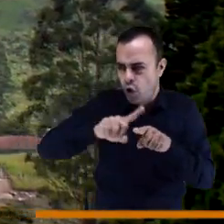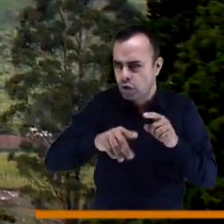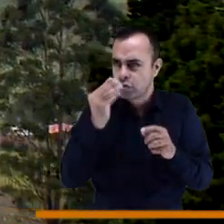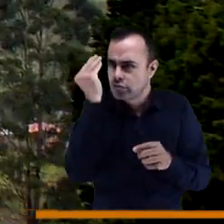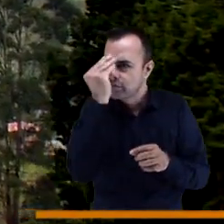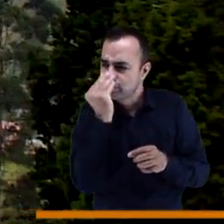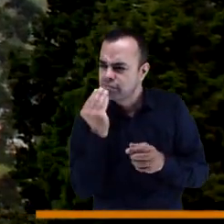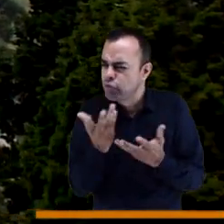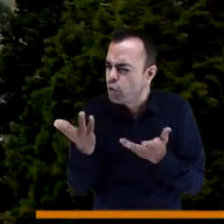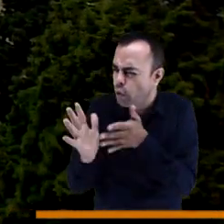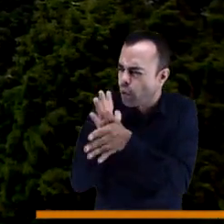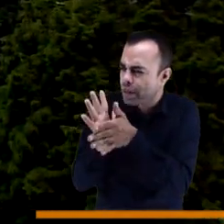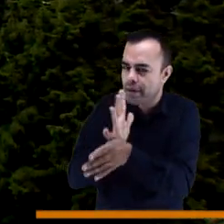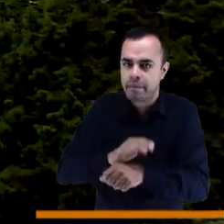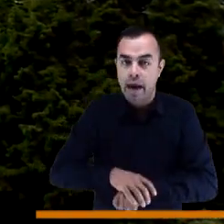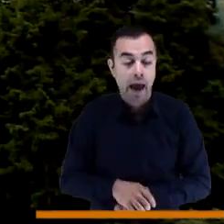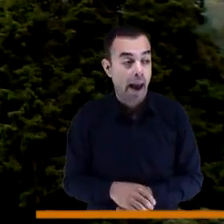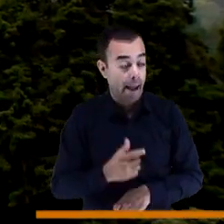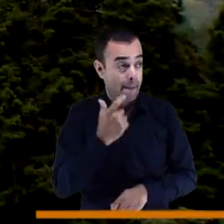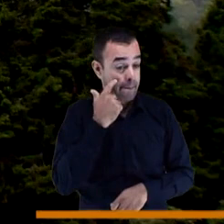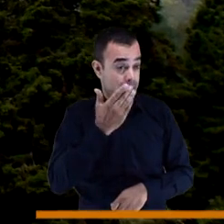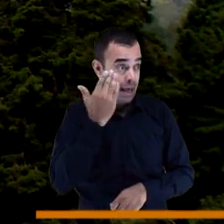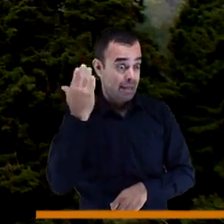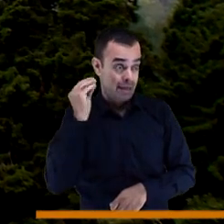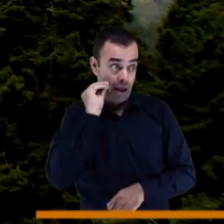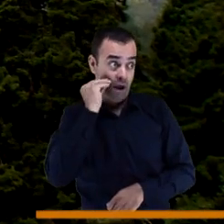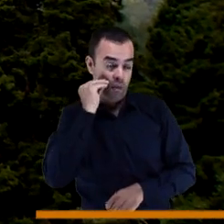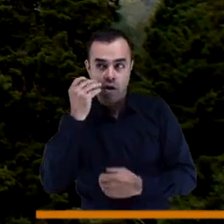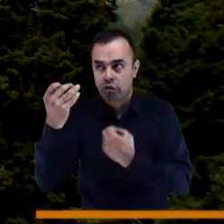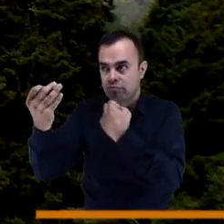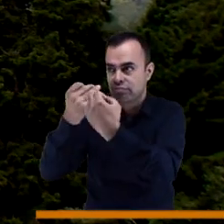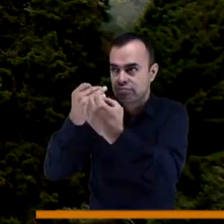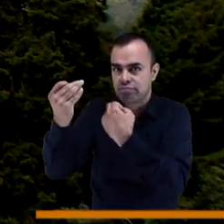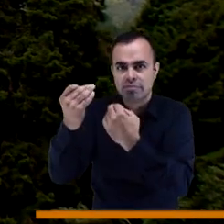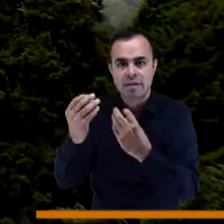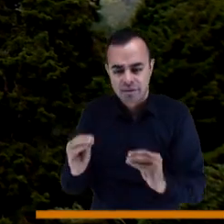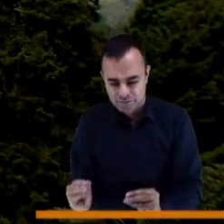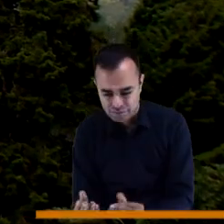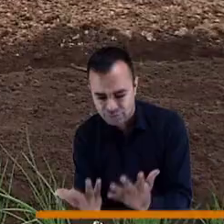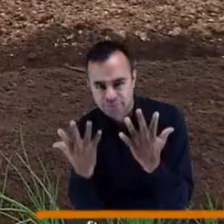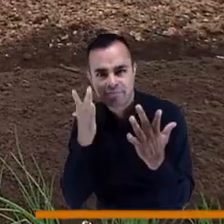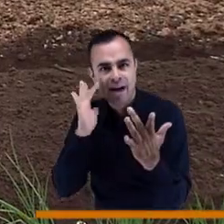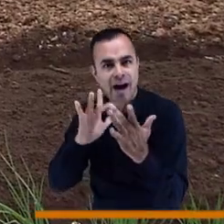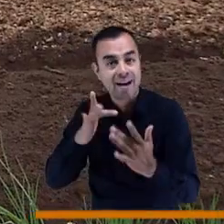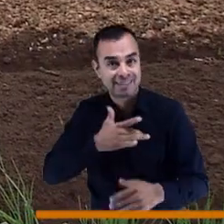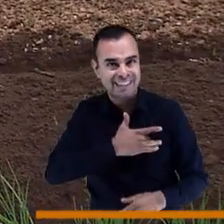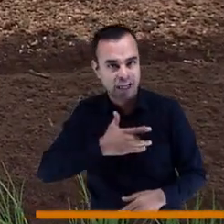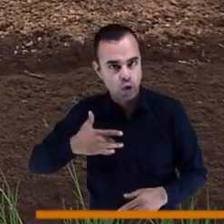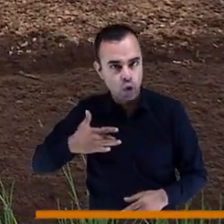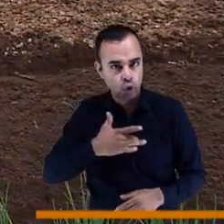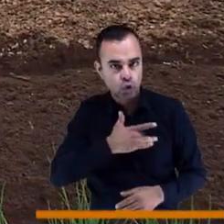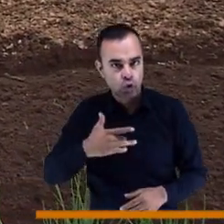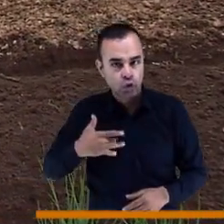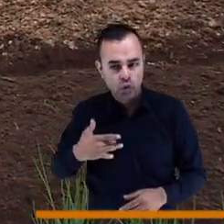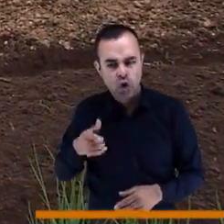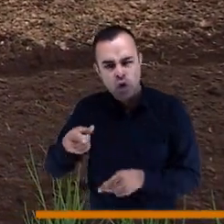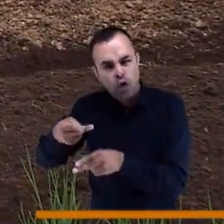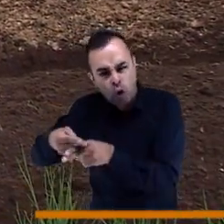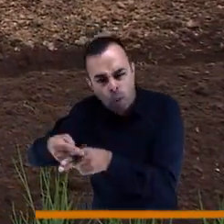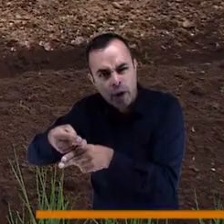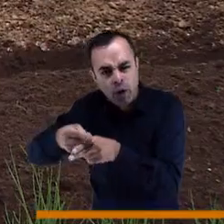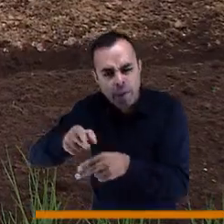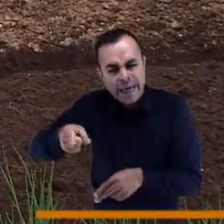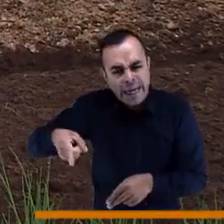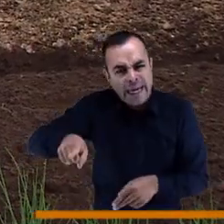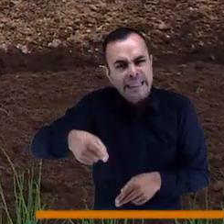investigando, nuestros padres y abuelos nos dejaron un legado muy bonito en el tema de las plantas medicinales, donde nosotras aprendimos mucho para